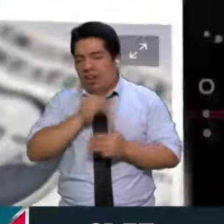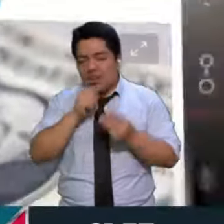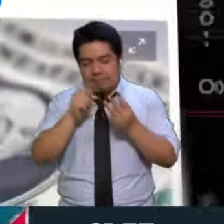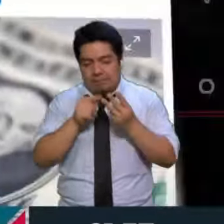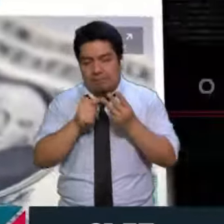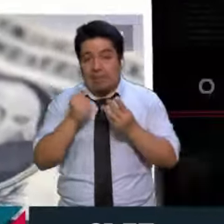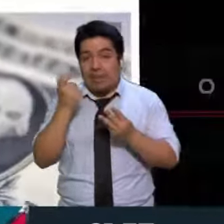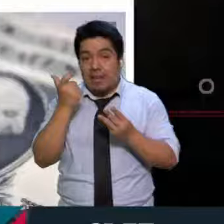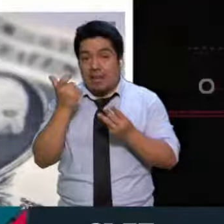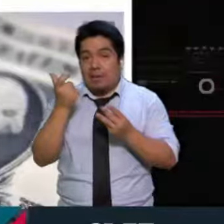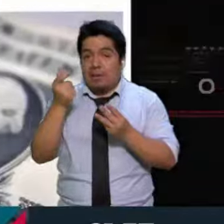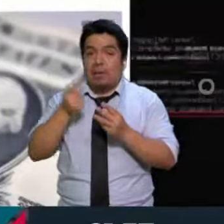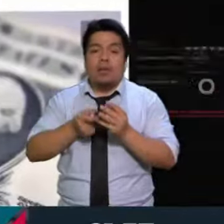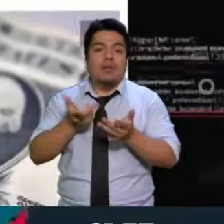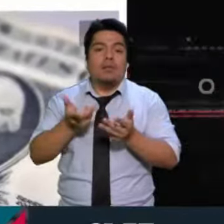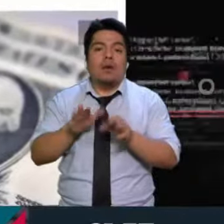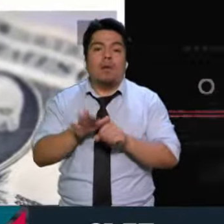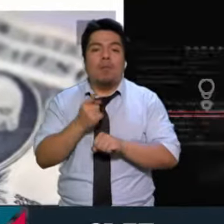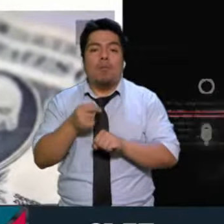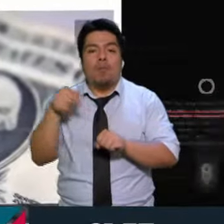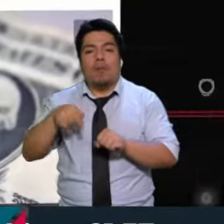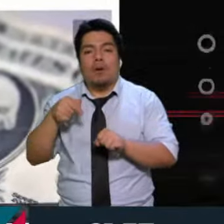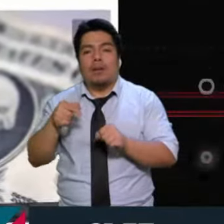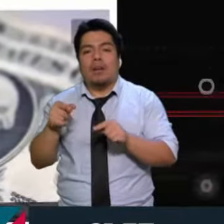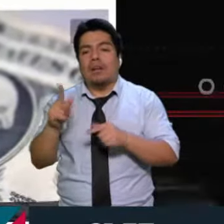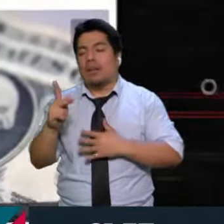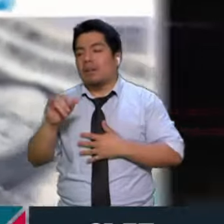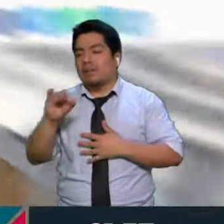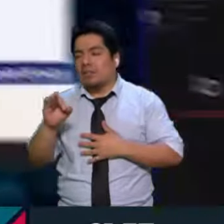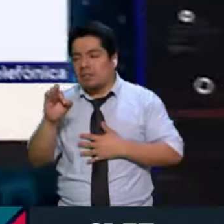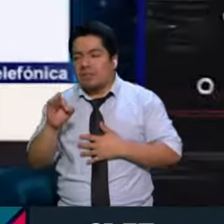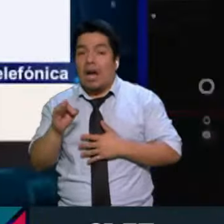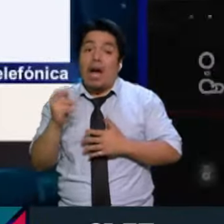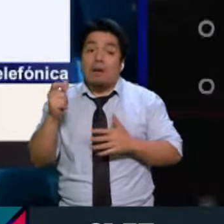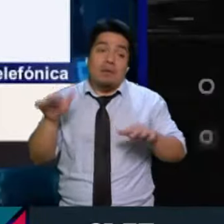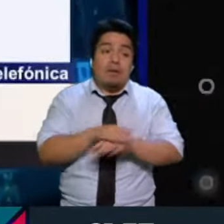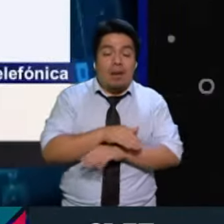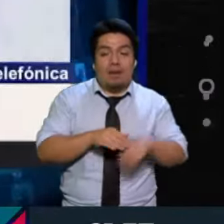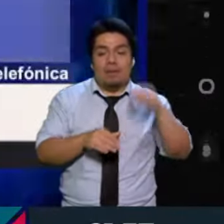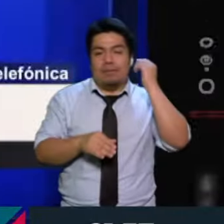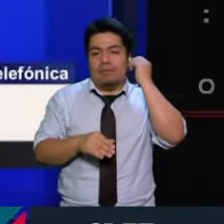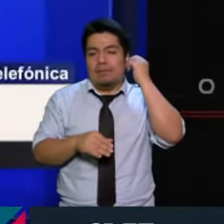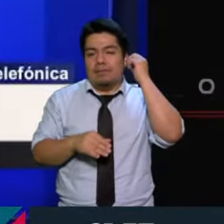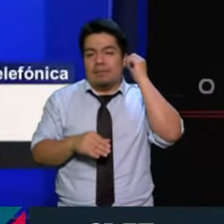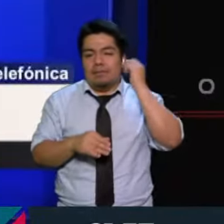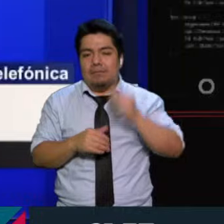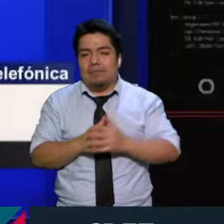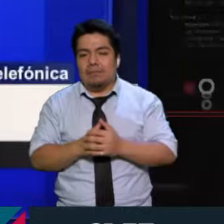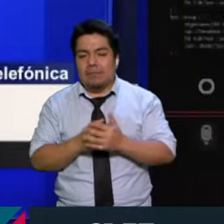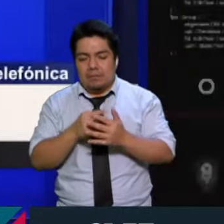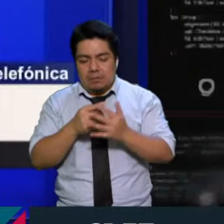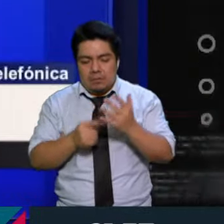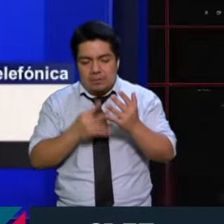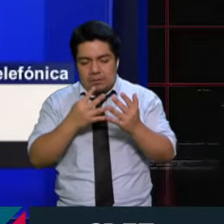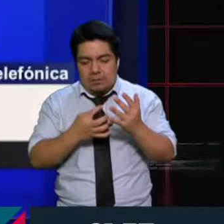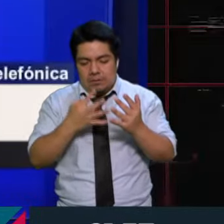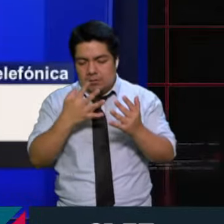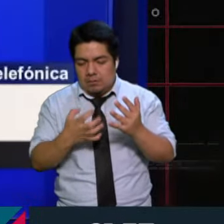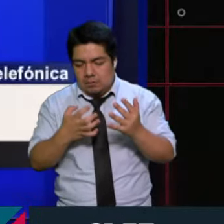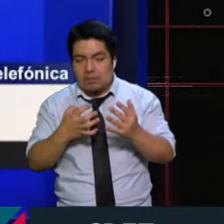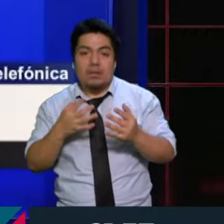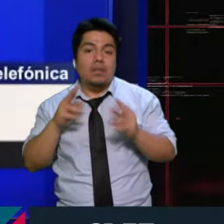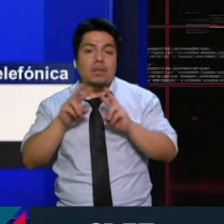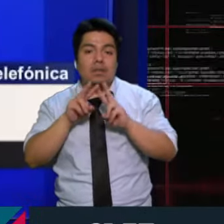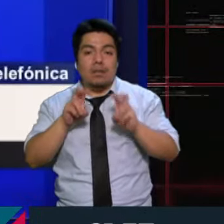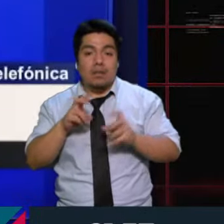depreciación del peso es causada por la iniciativa de reforma al Poder Judicial. Bueno, van cuatro y no incluís como quinto elemento el tema político